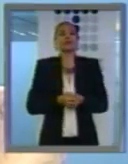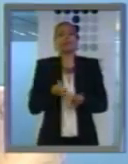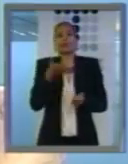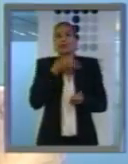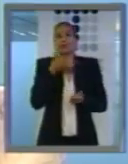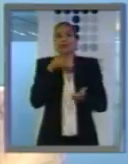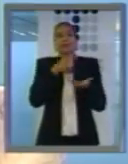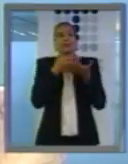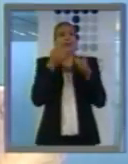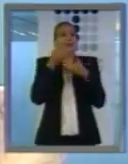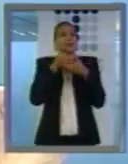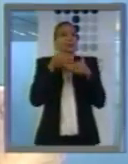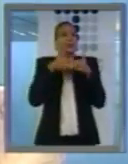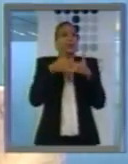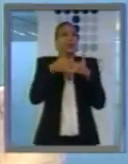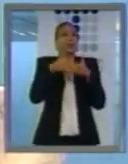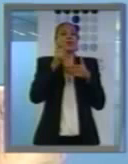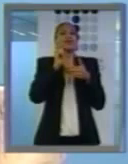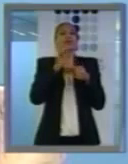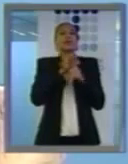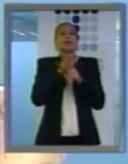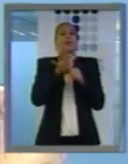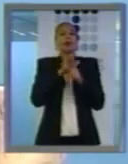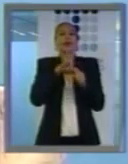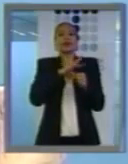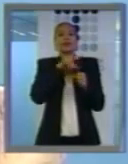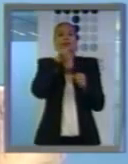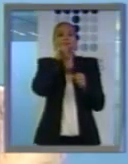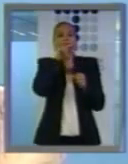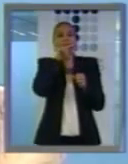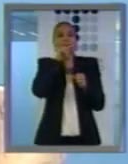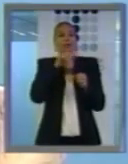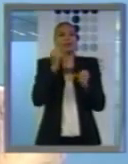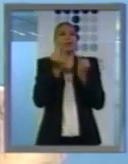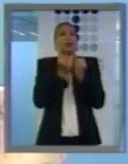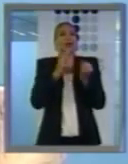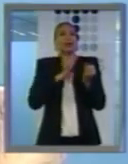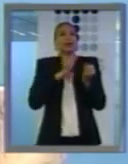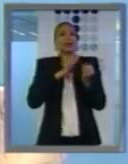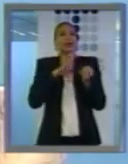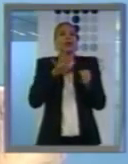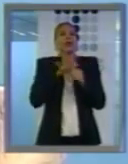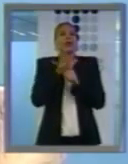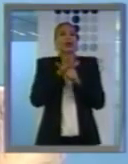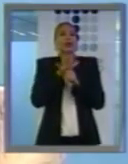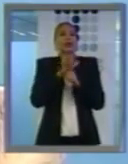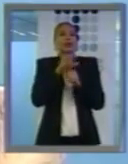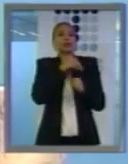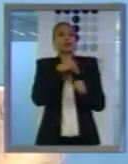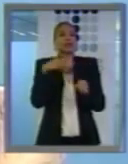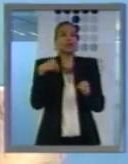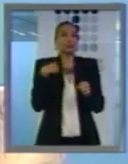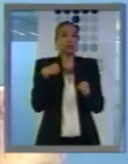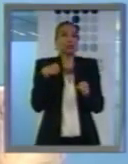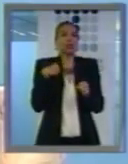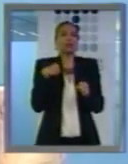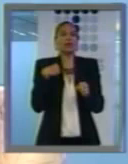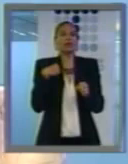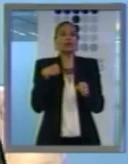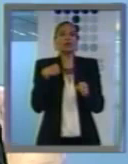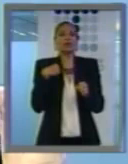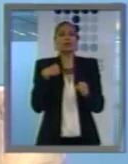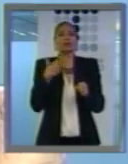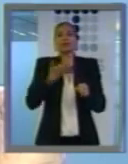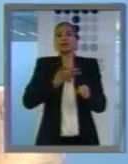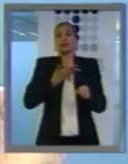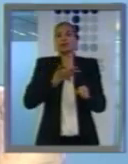parte como parte de los pendientes, también está el que se cumpla con lo que